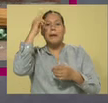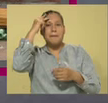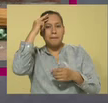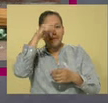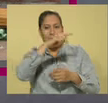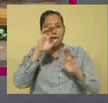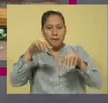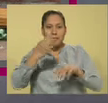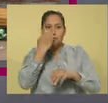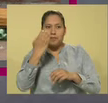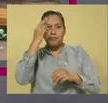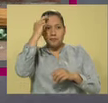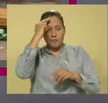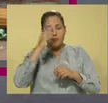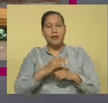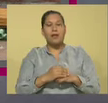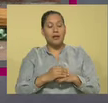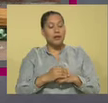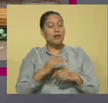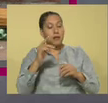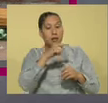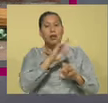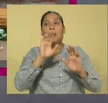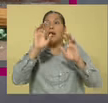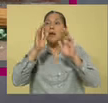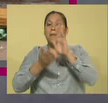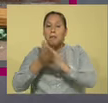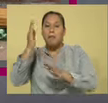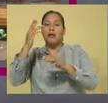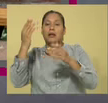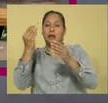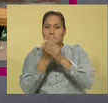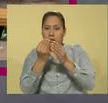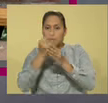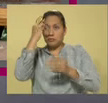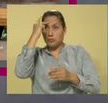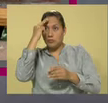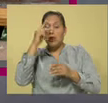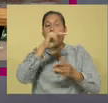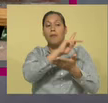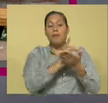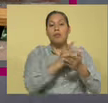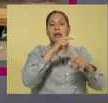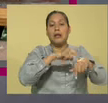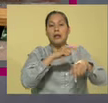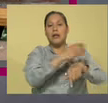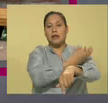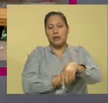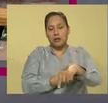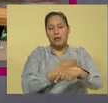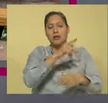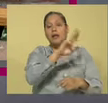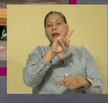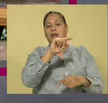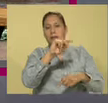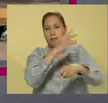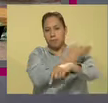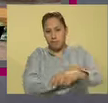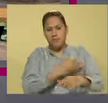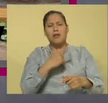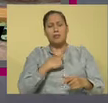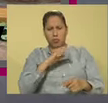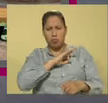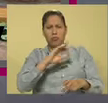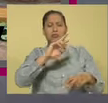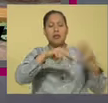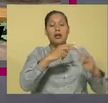yo estudiando ahí. Entonces me iba yo al Bellas Artes a mis clases y el programa era en la tarde y me alcanzaba el tiempo de llegar a...